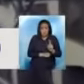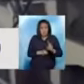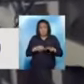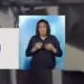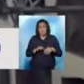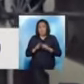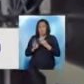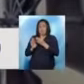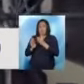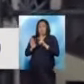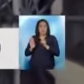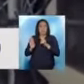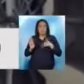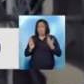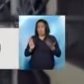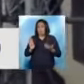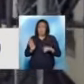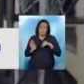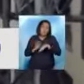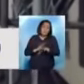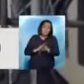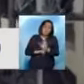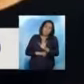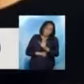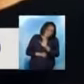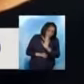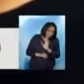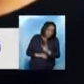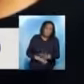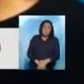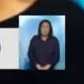en la puerta sin poder despedir a sus muertos.